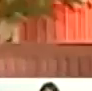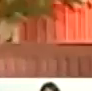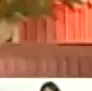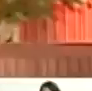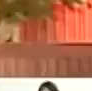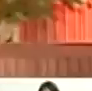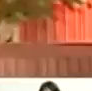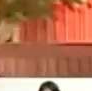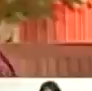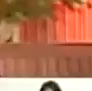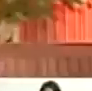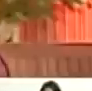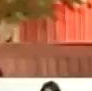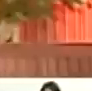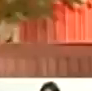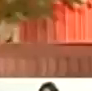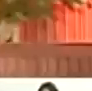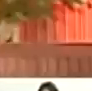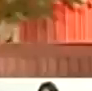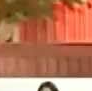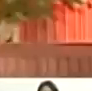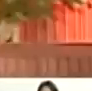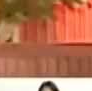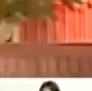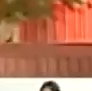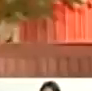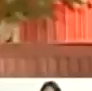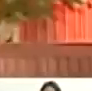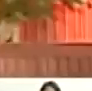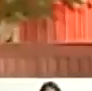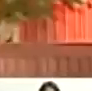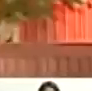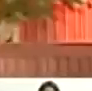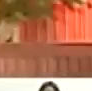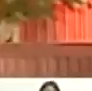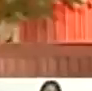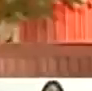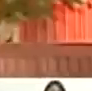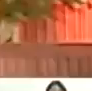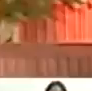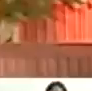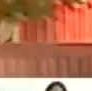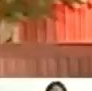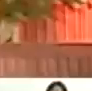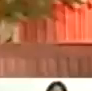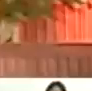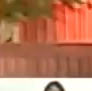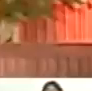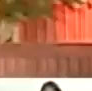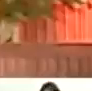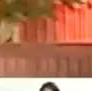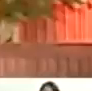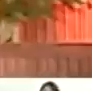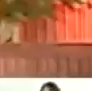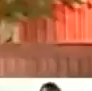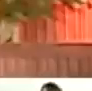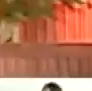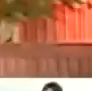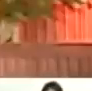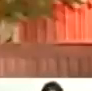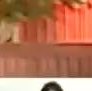criminales. En ofensiva, tomar la iniciativa. Por eso agradezco